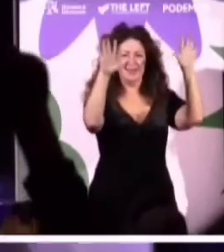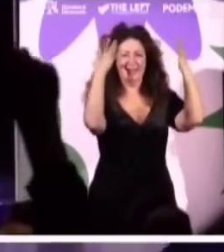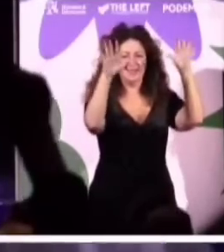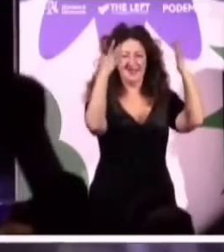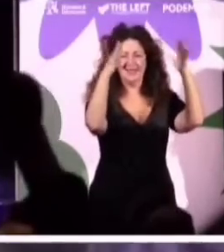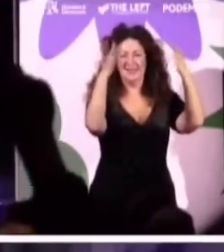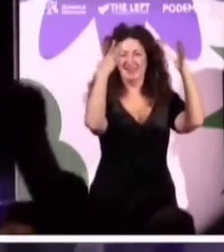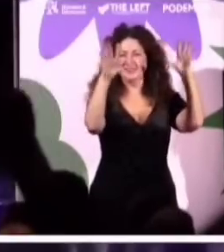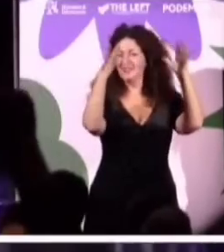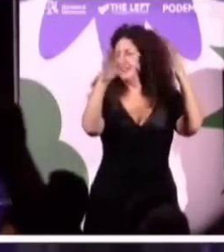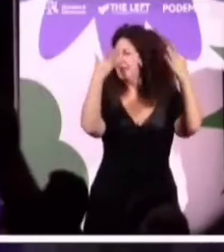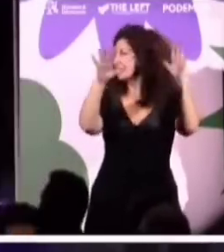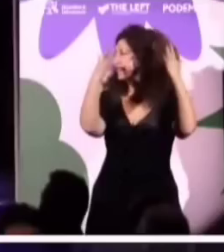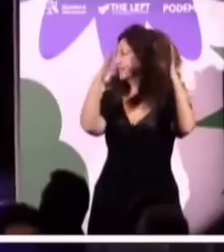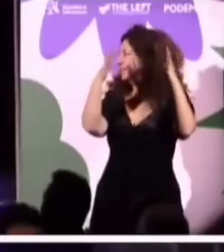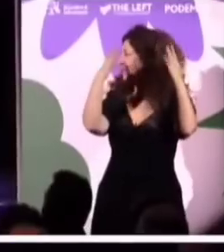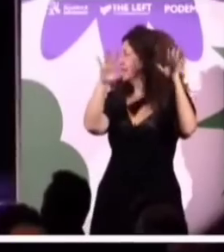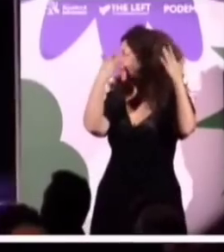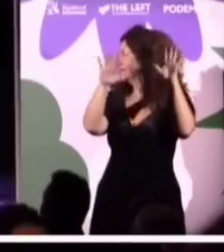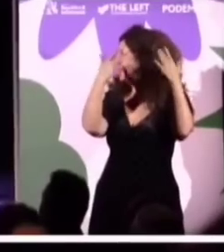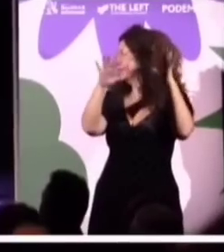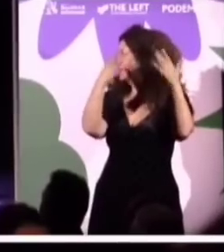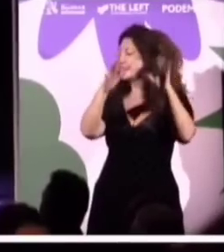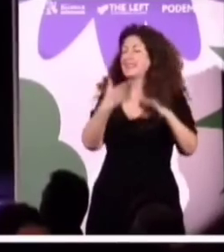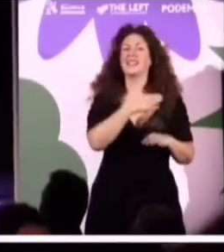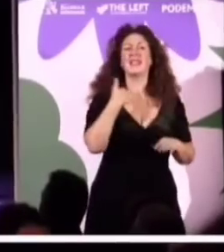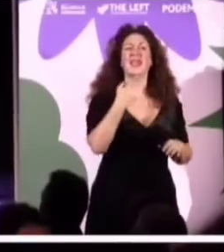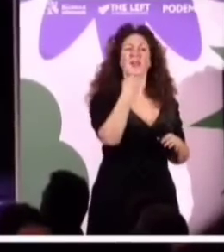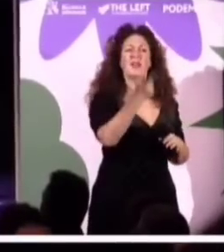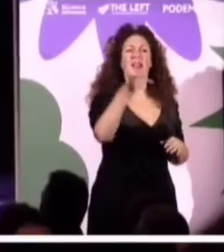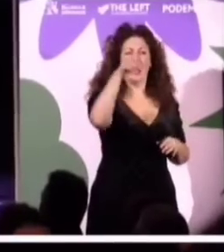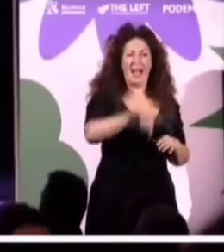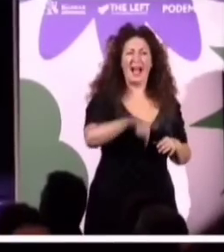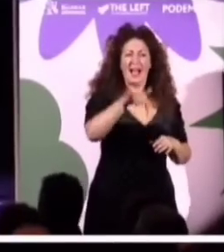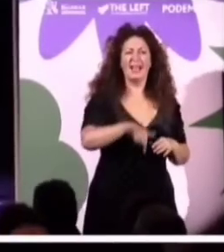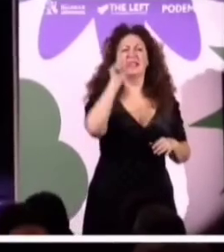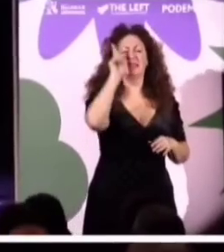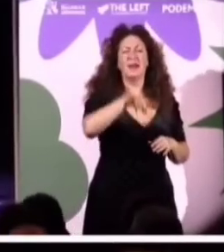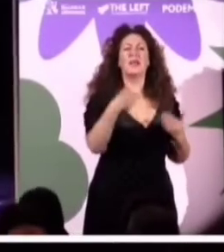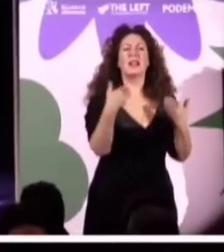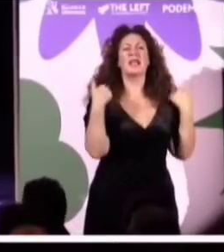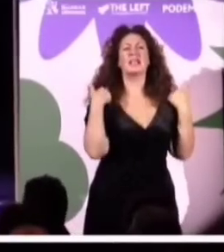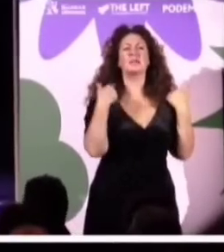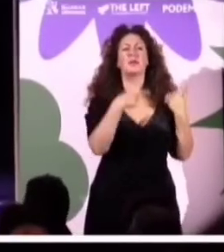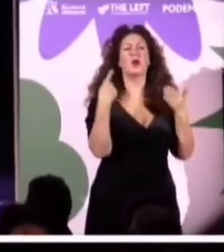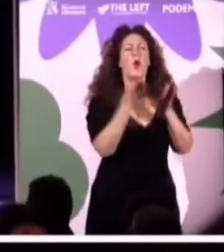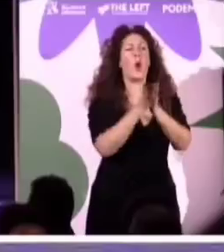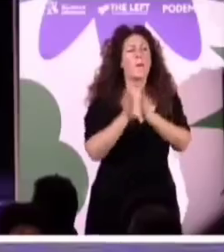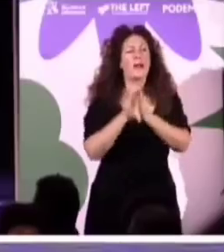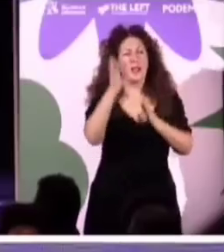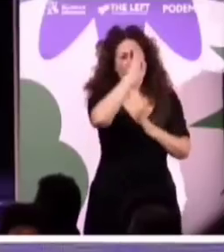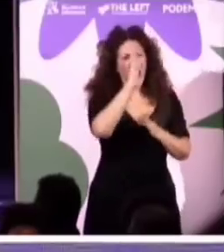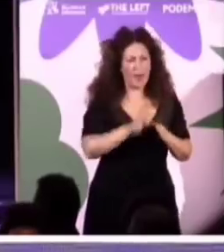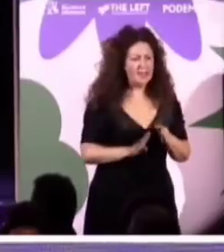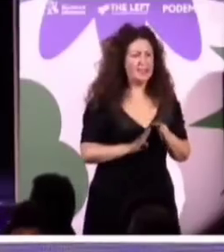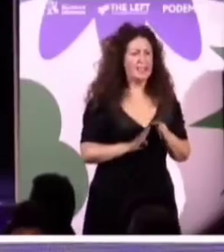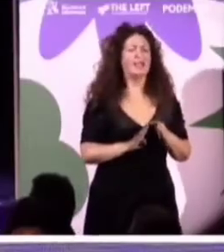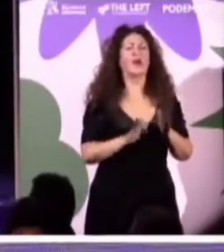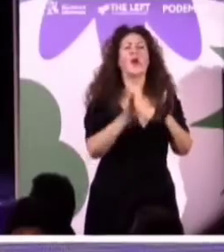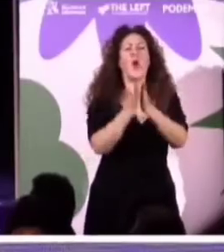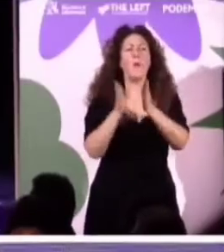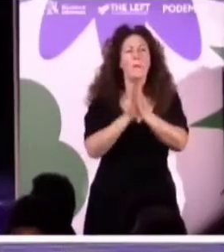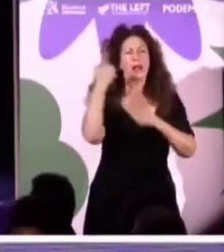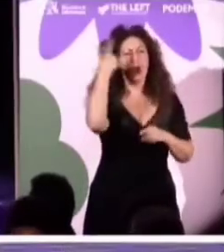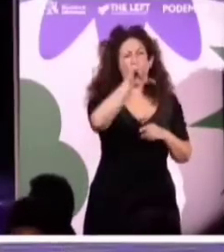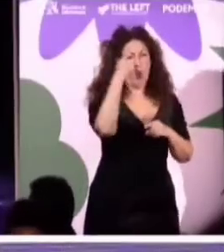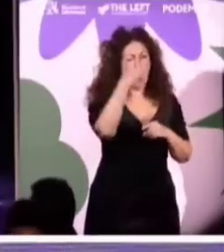Pero quiero decir aquí también que la responsabilidad de los compañeros de Brasil, que la responsabilidad de Lula